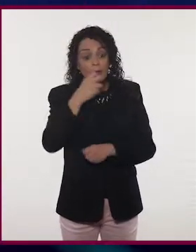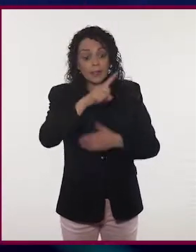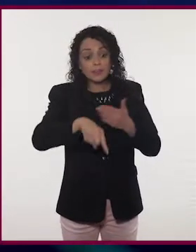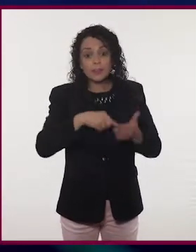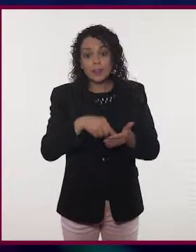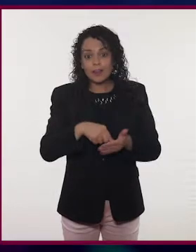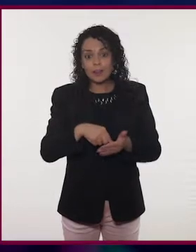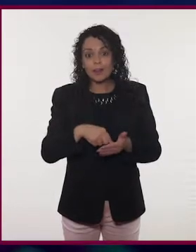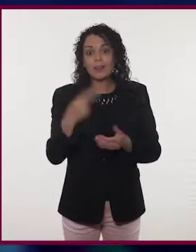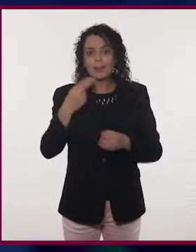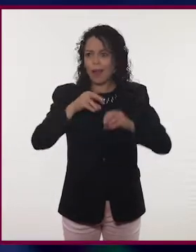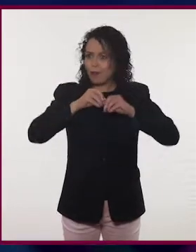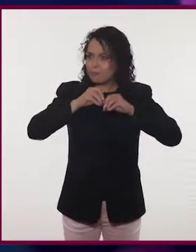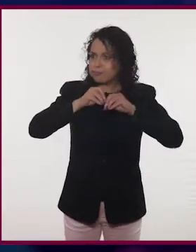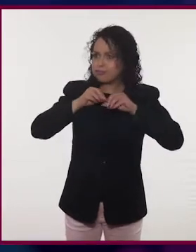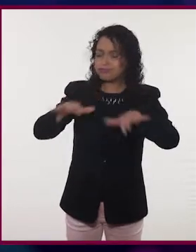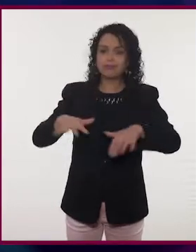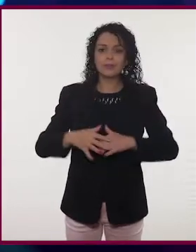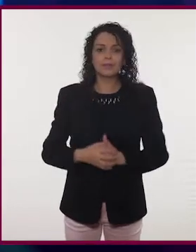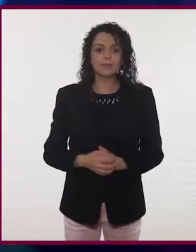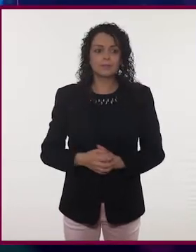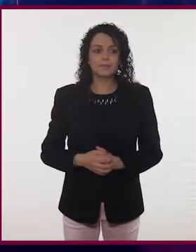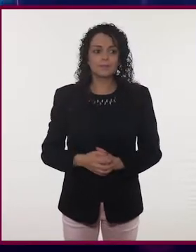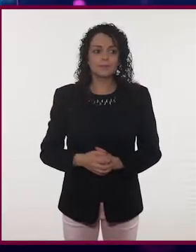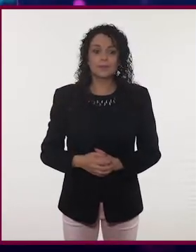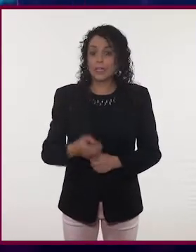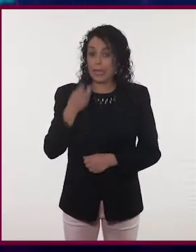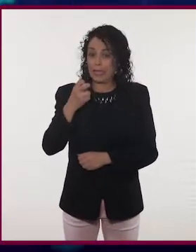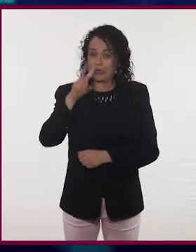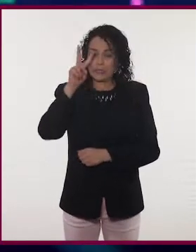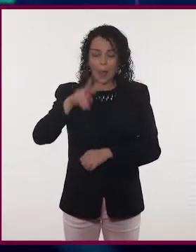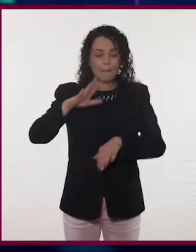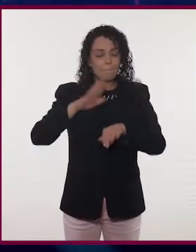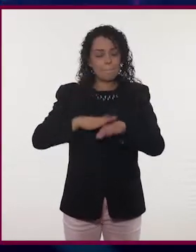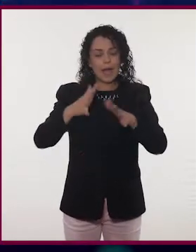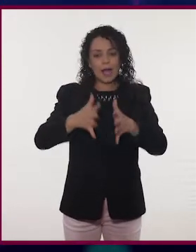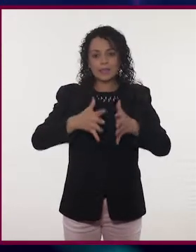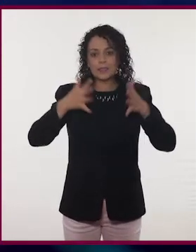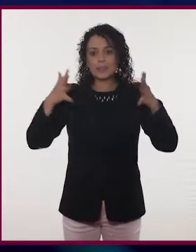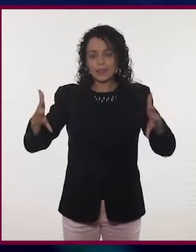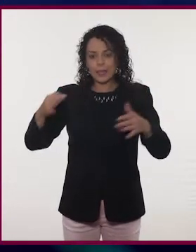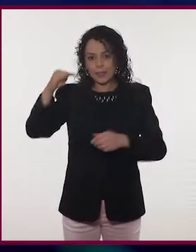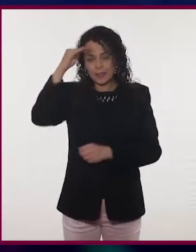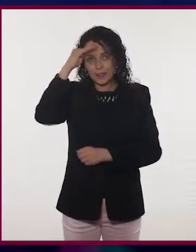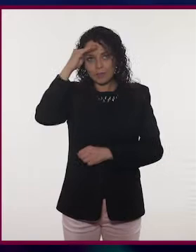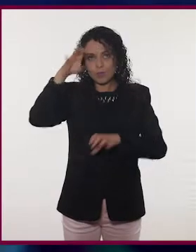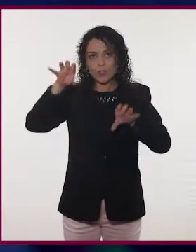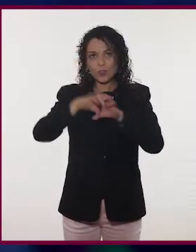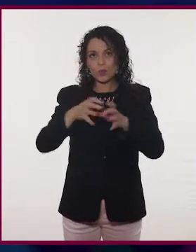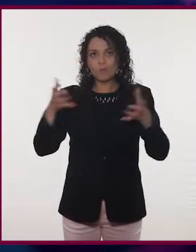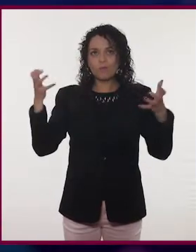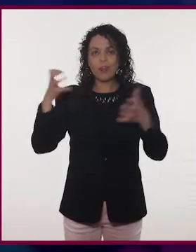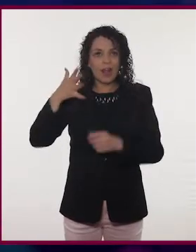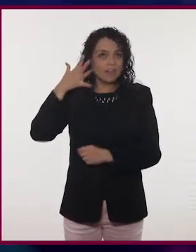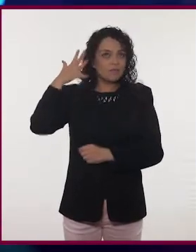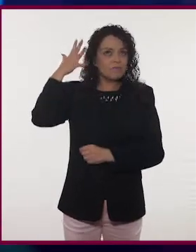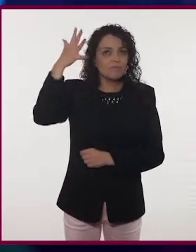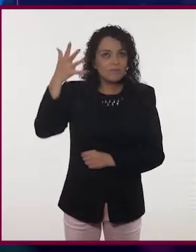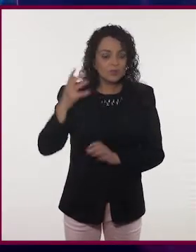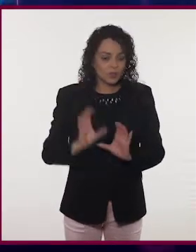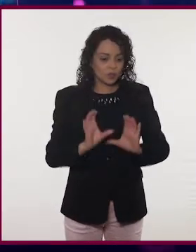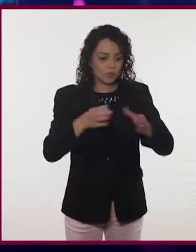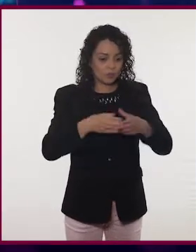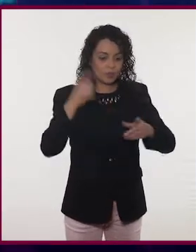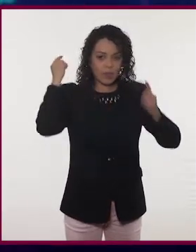Fíjate que es uno de los retos más grandes para el turismo comunitario, conseguir la